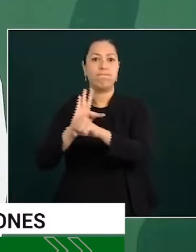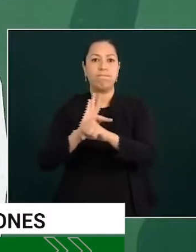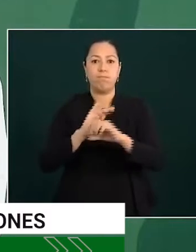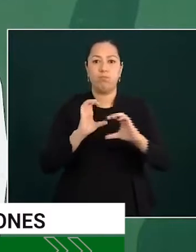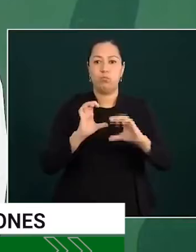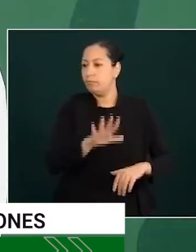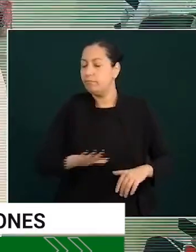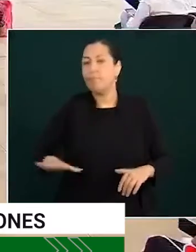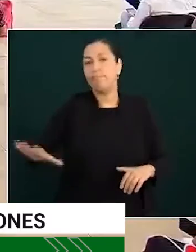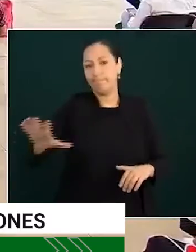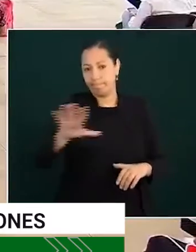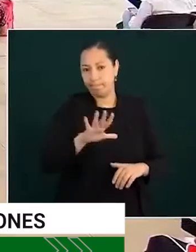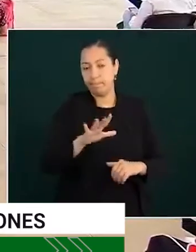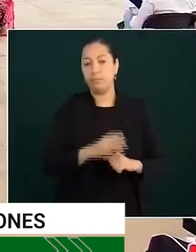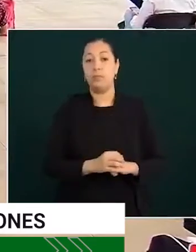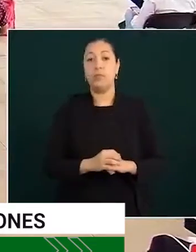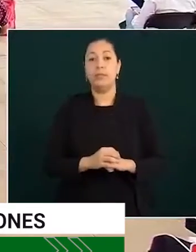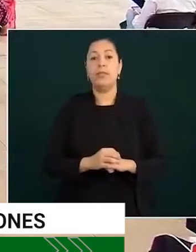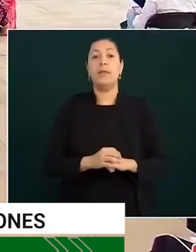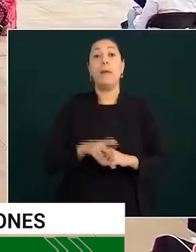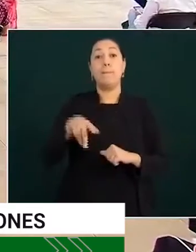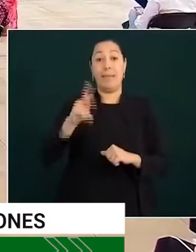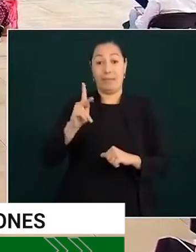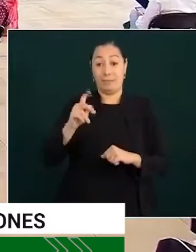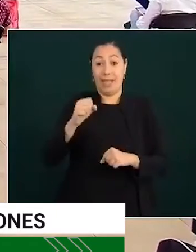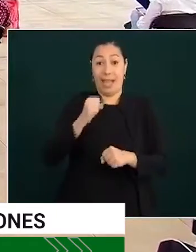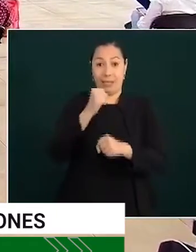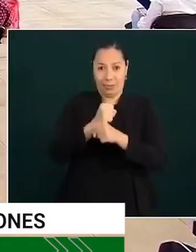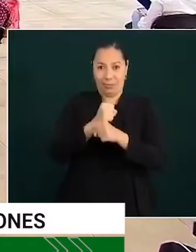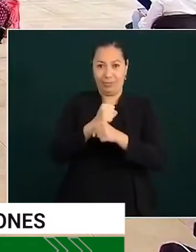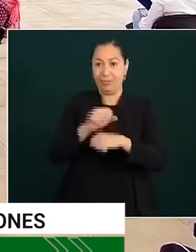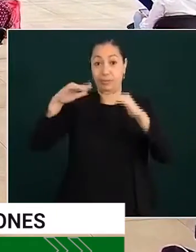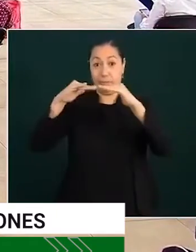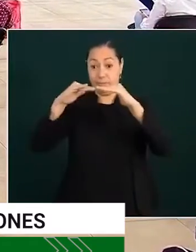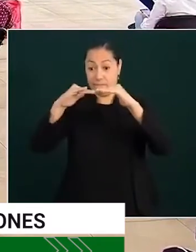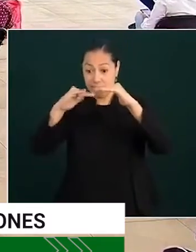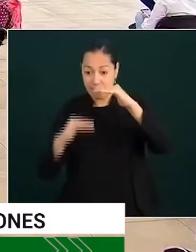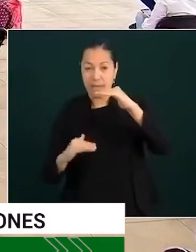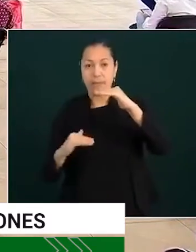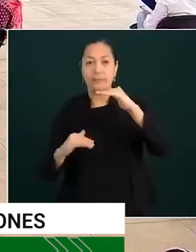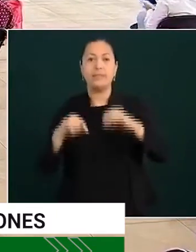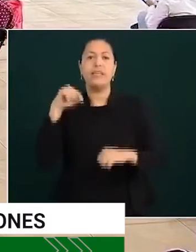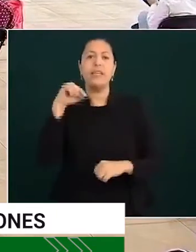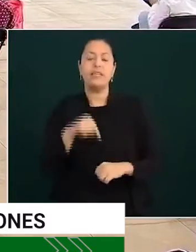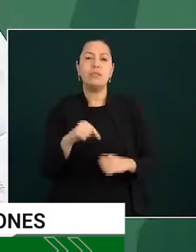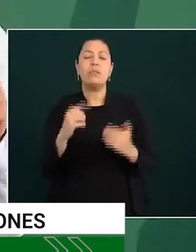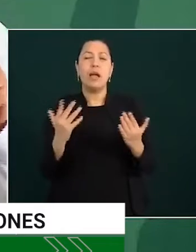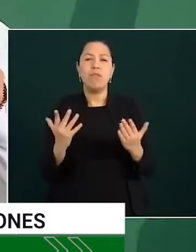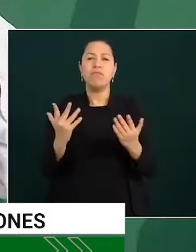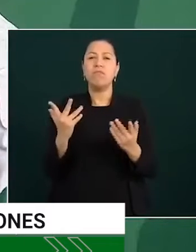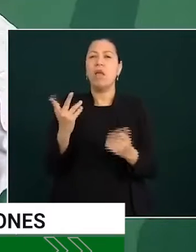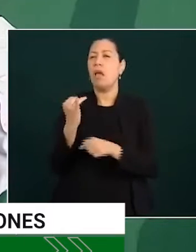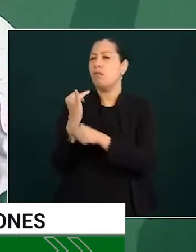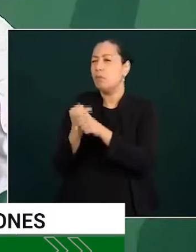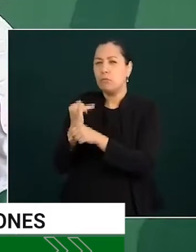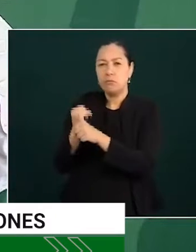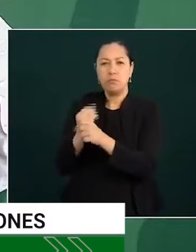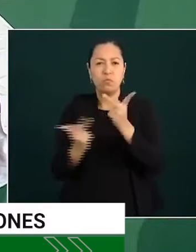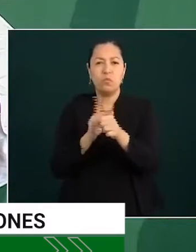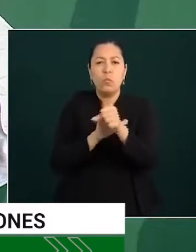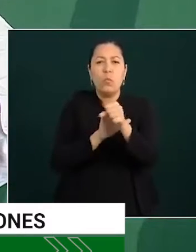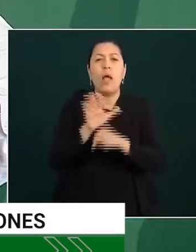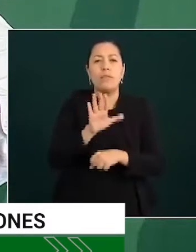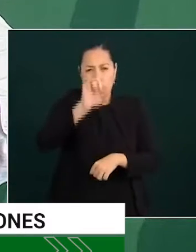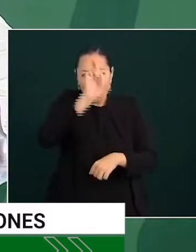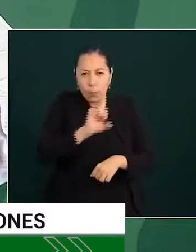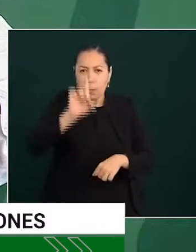en el caso de menores de 18, estamos viendo qué recomendaciones se dan